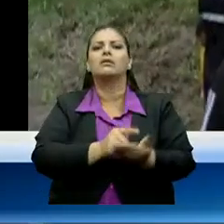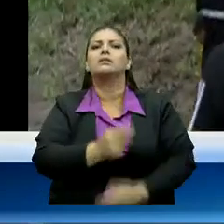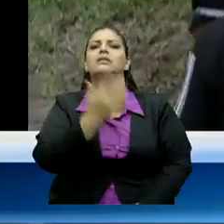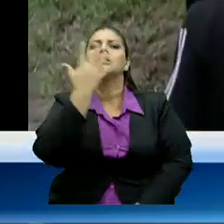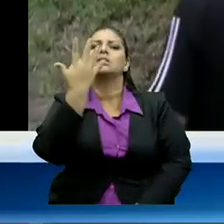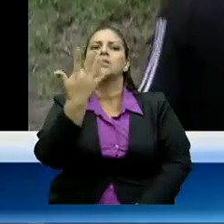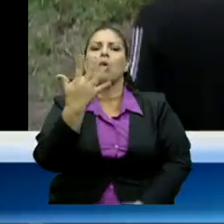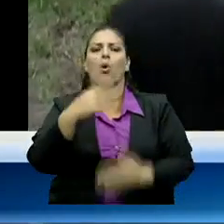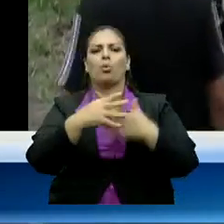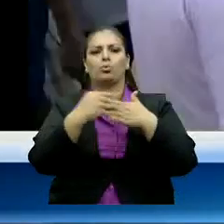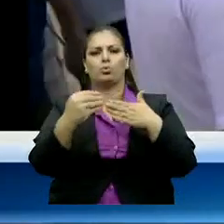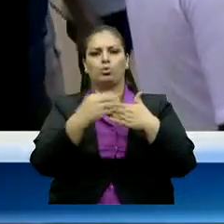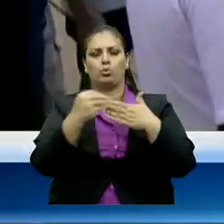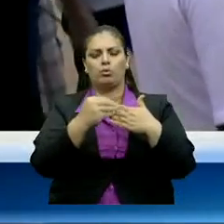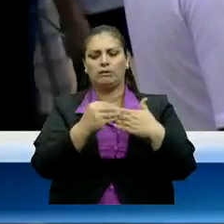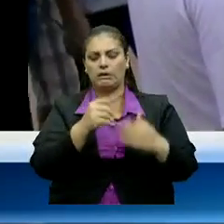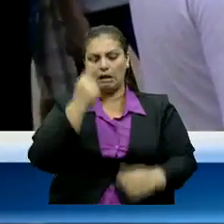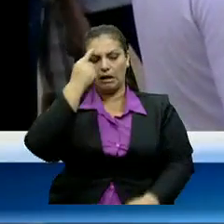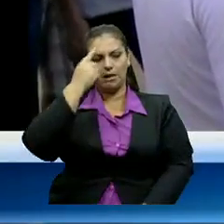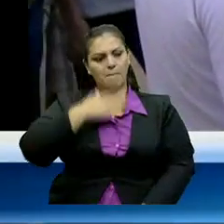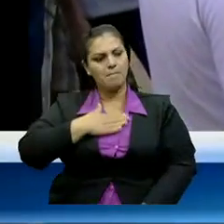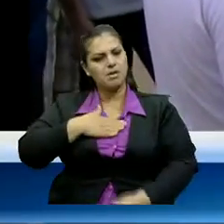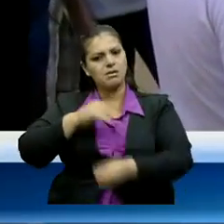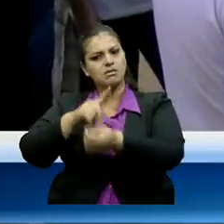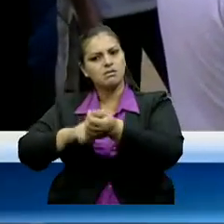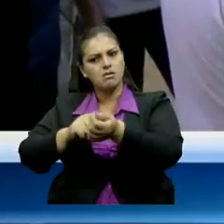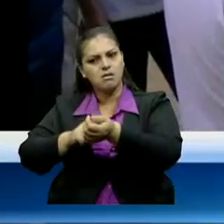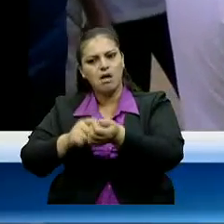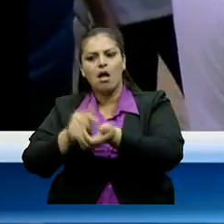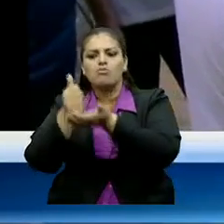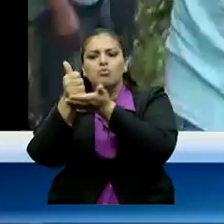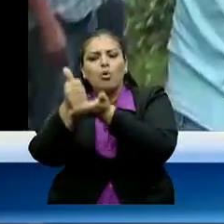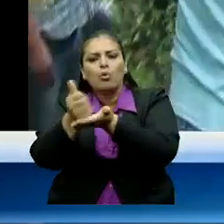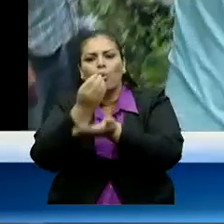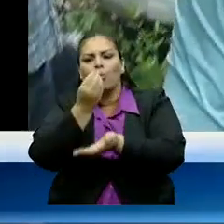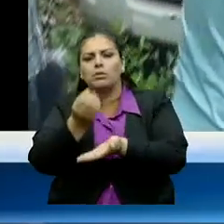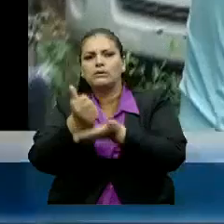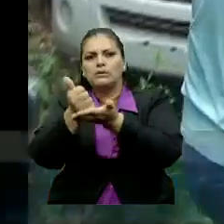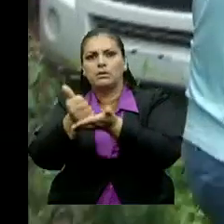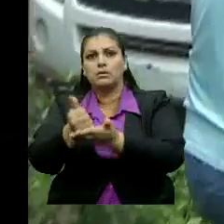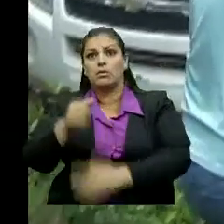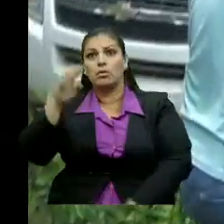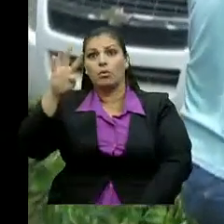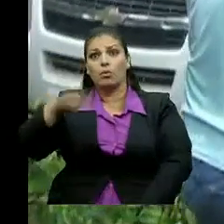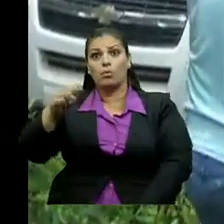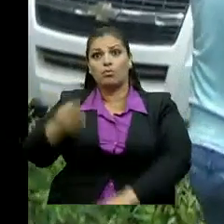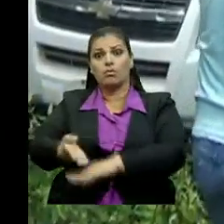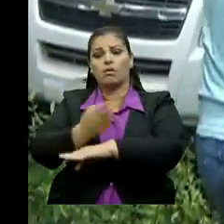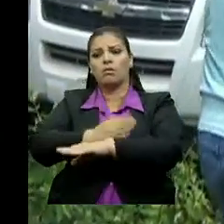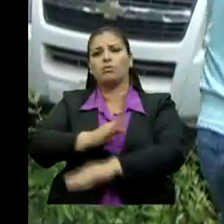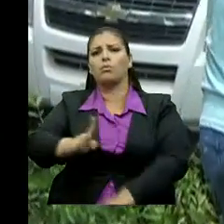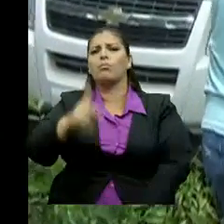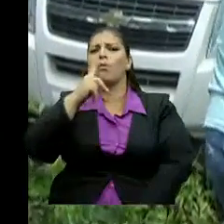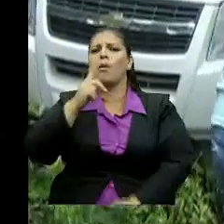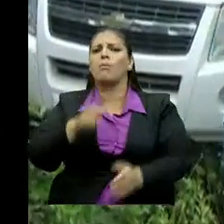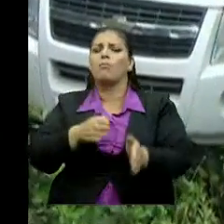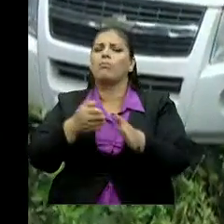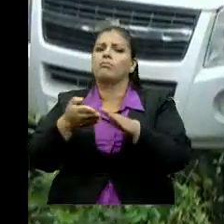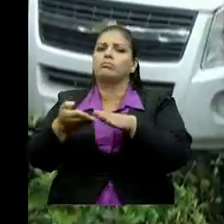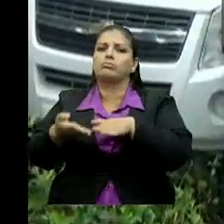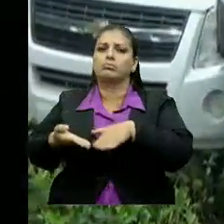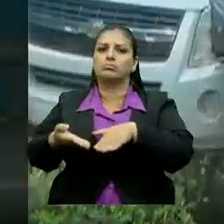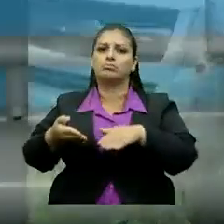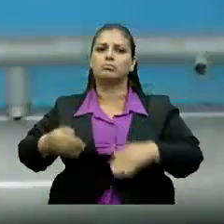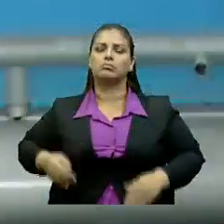de sus hermanos, puesto que hace 4 meses falleció su papá. Desde la provincia de El Oro, informó Karina